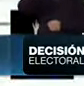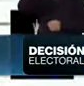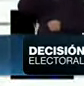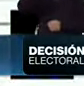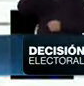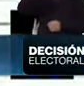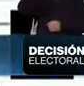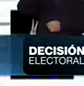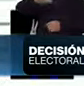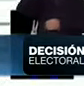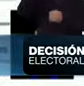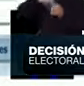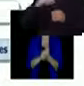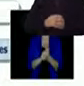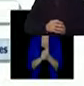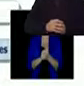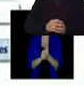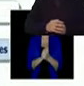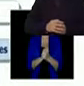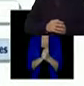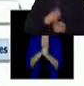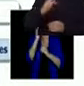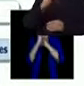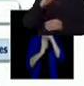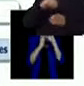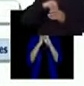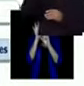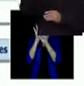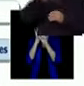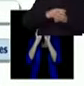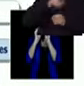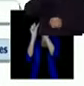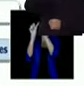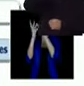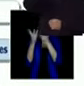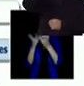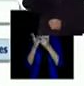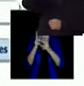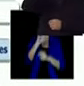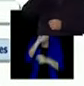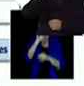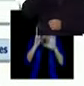12.438.406 electores. Electores en el exterior,